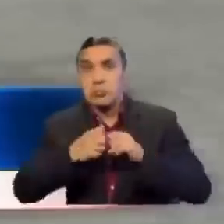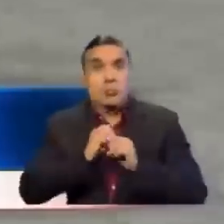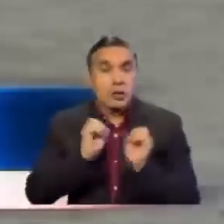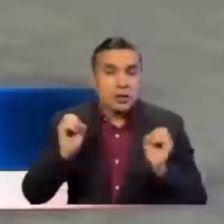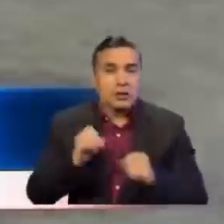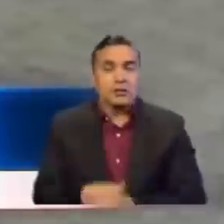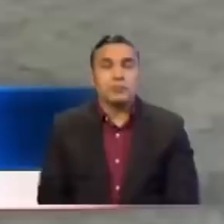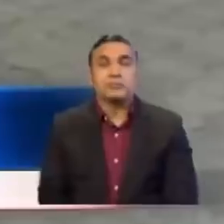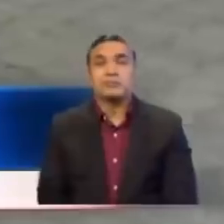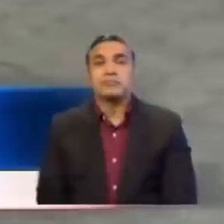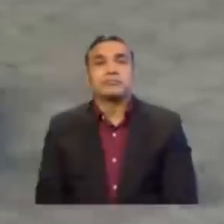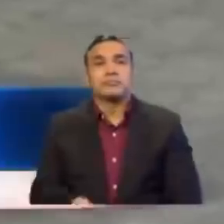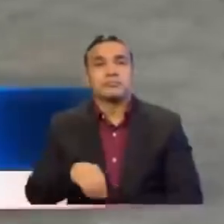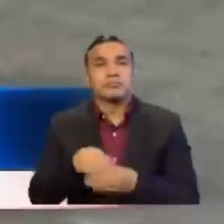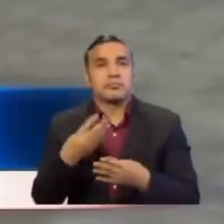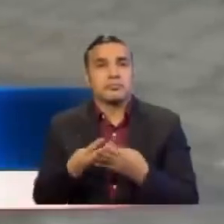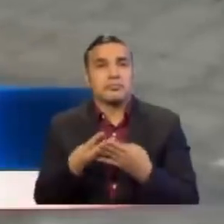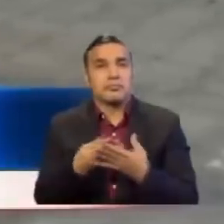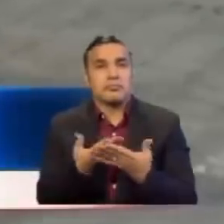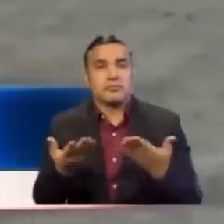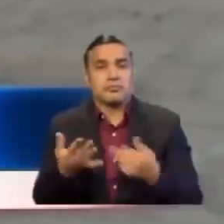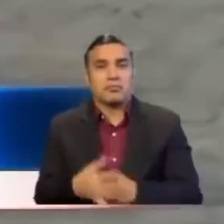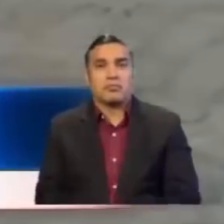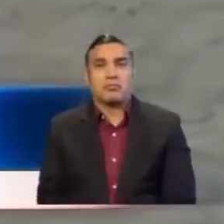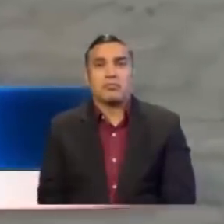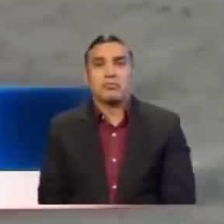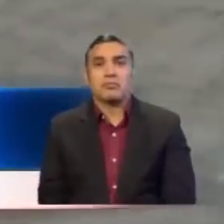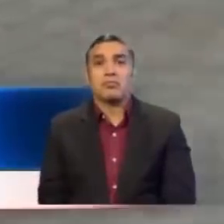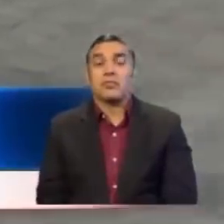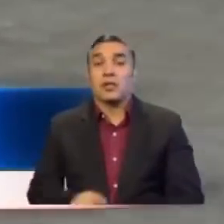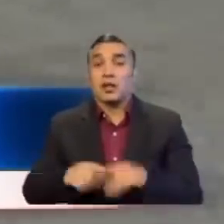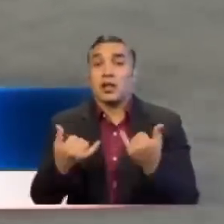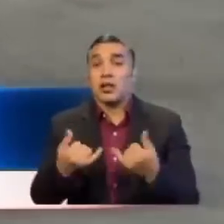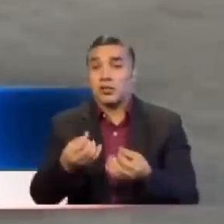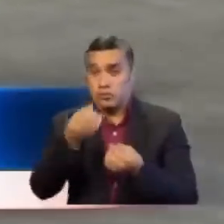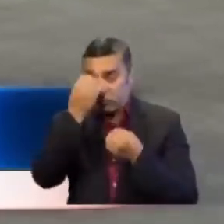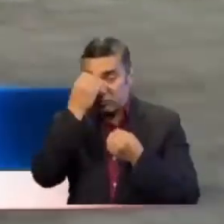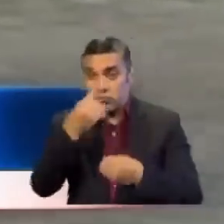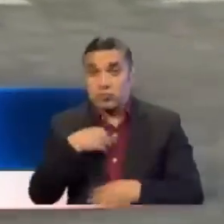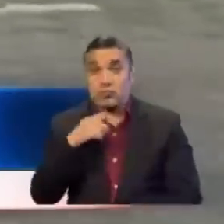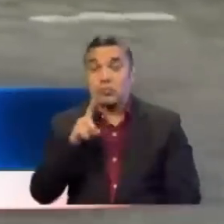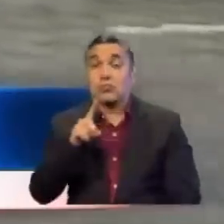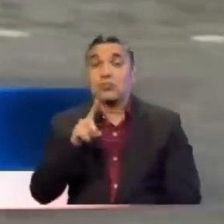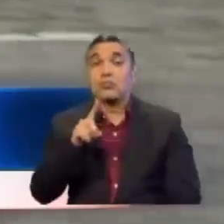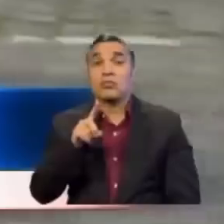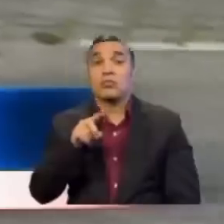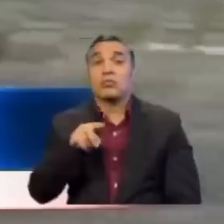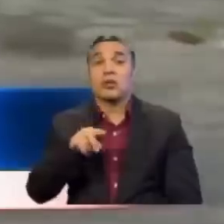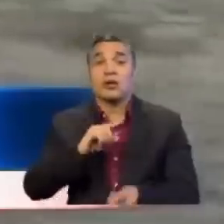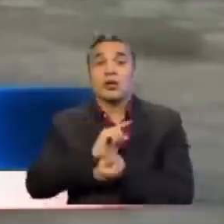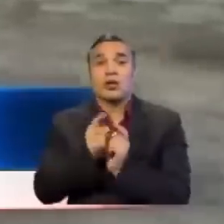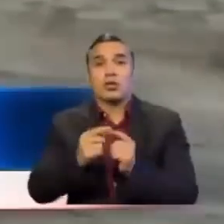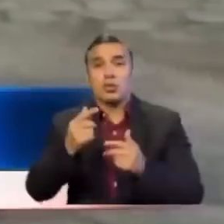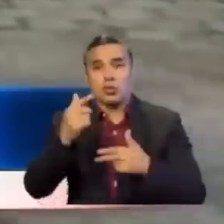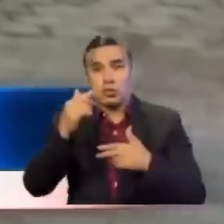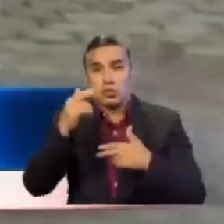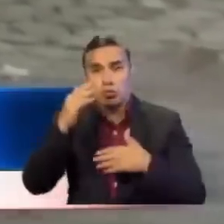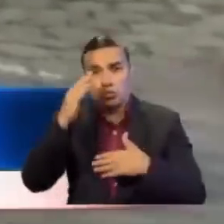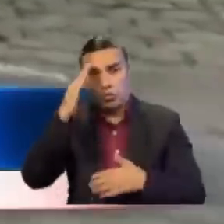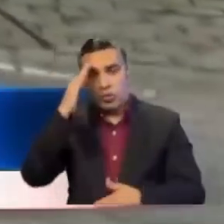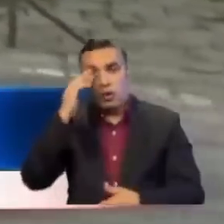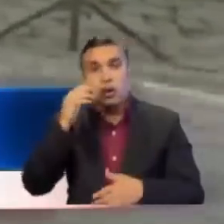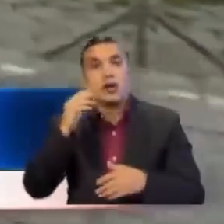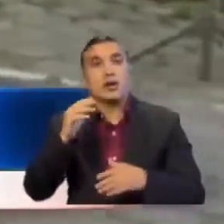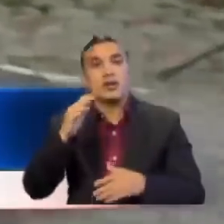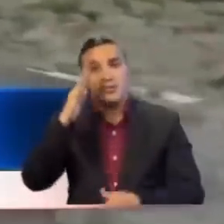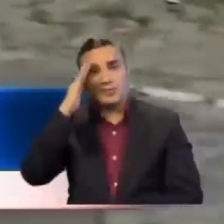de la libertad al interior del centro de detención provisional. Al momento les contamos que se ha hecho el cambio de guardia de los guías, están